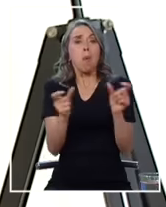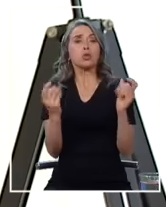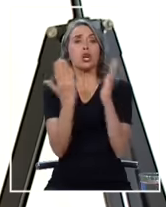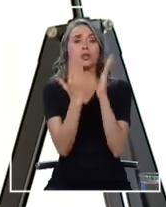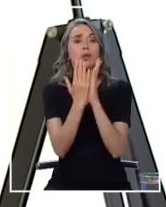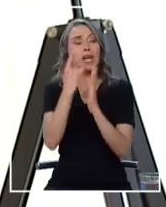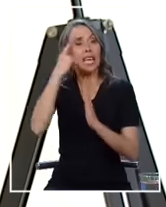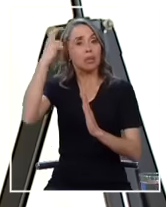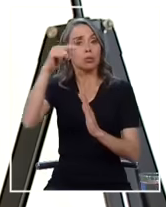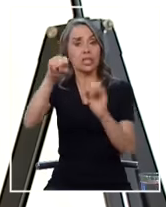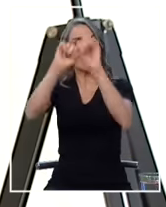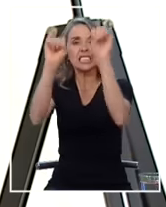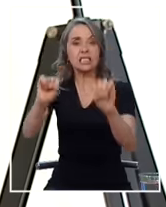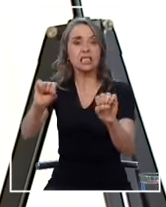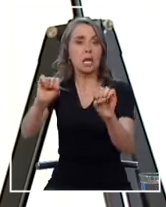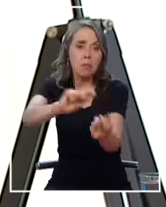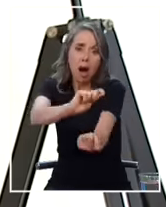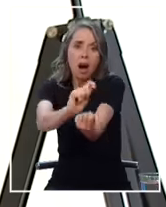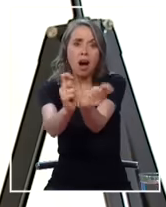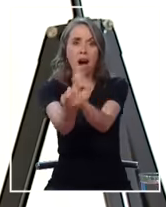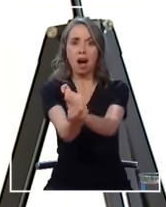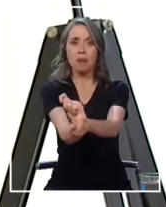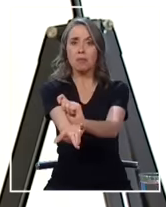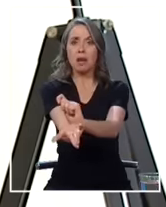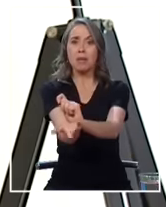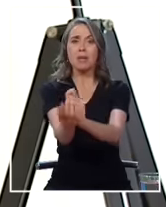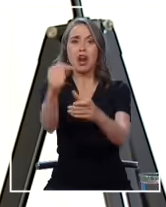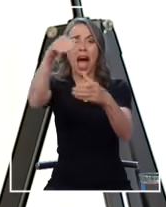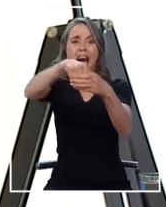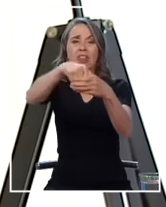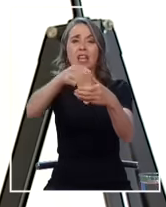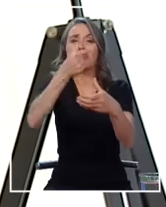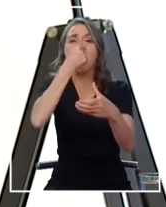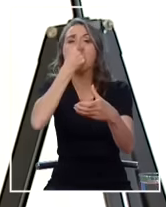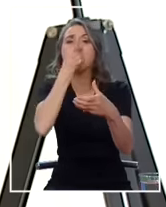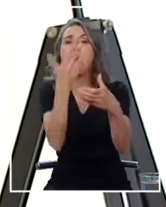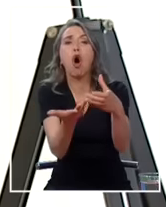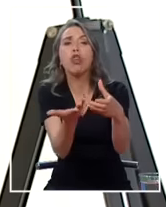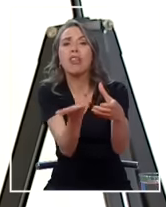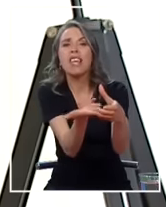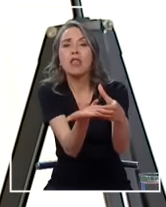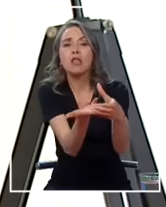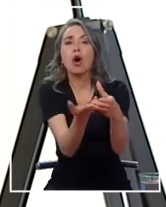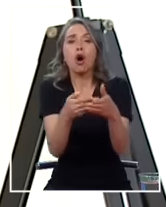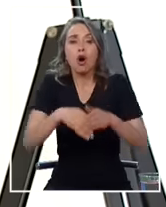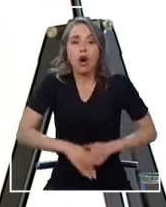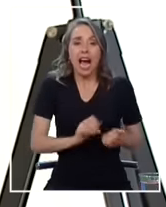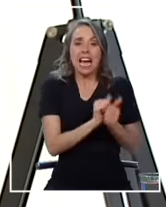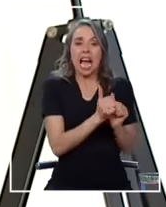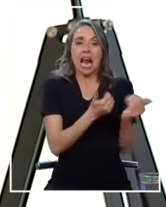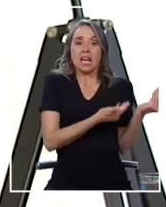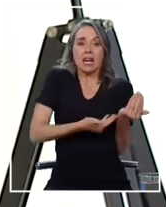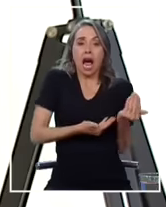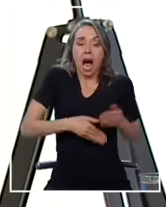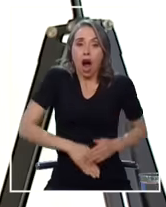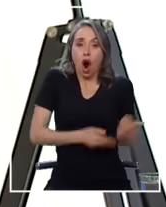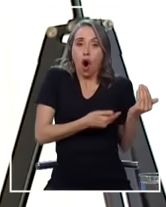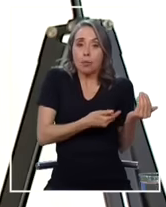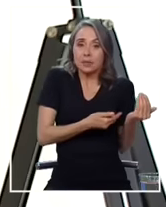que cambie todo este sistema. Pero está tan podrido por dentro, porque no es solamente obstetricia, sino que es